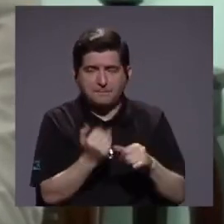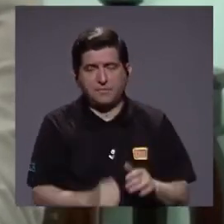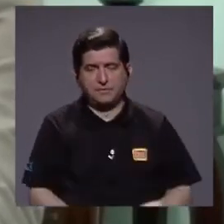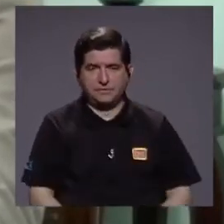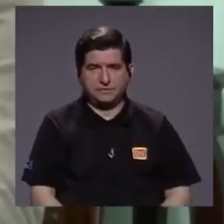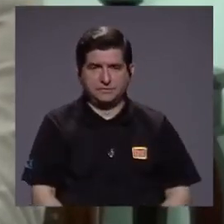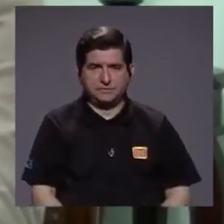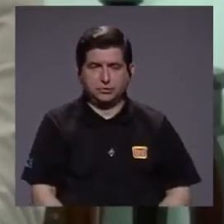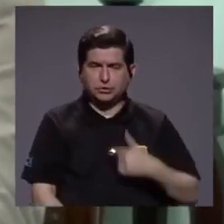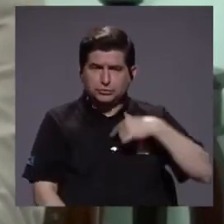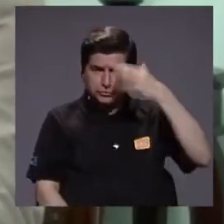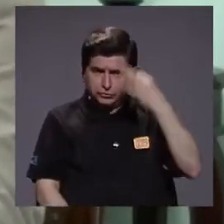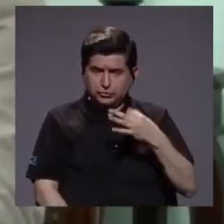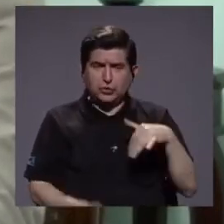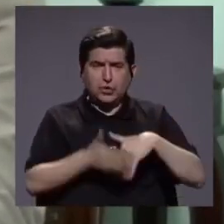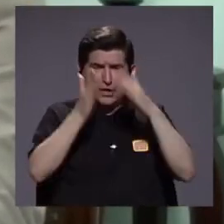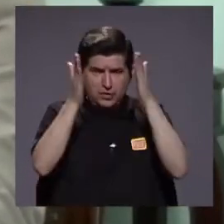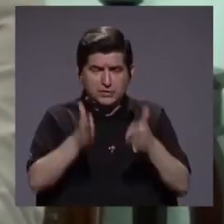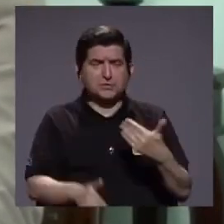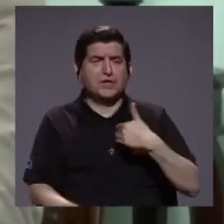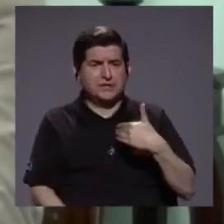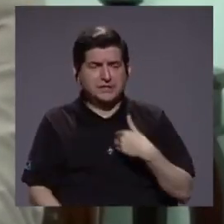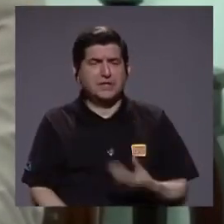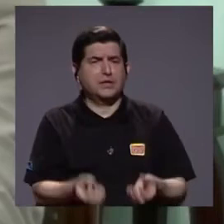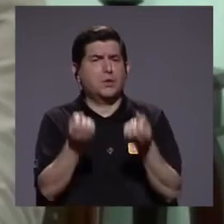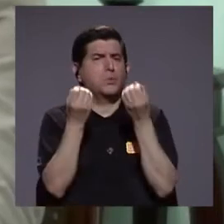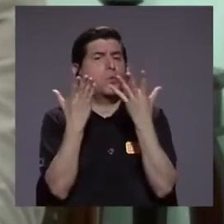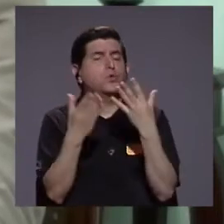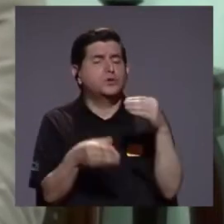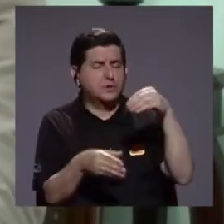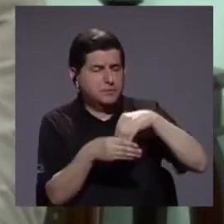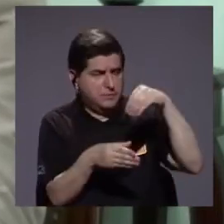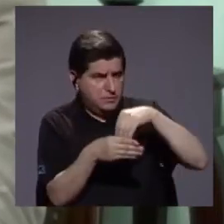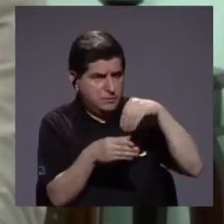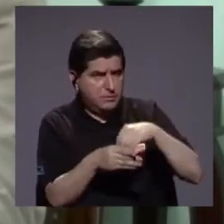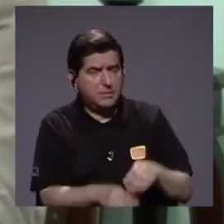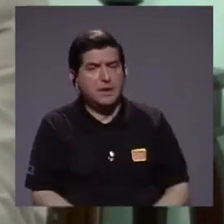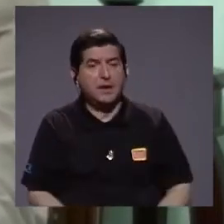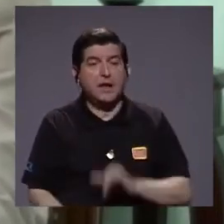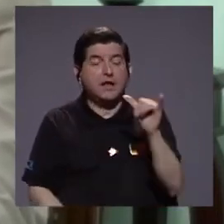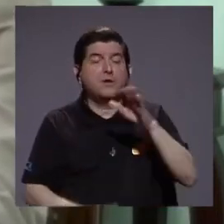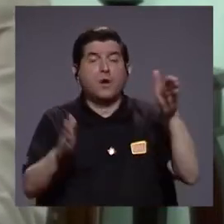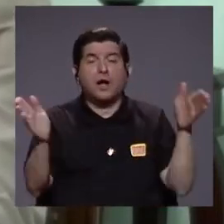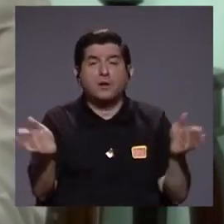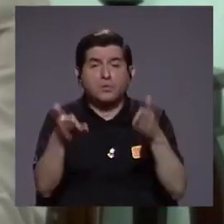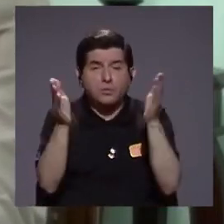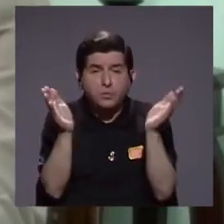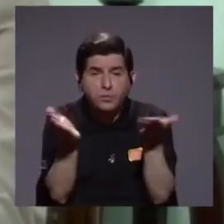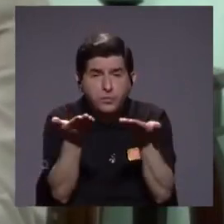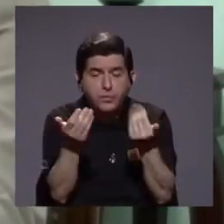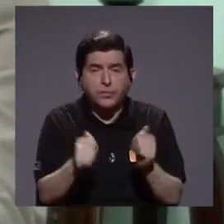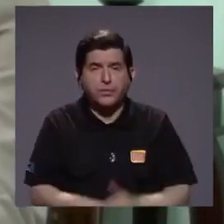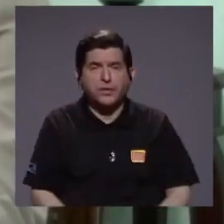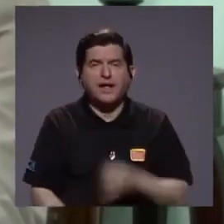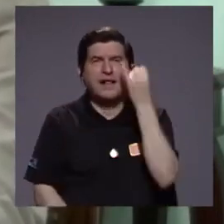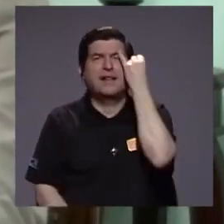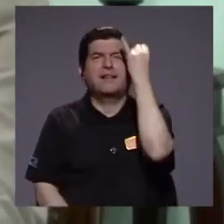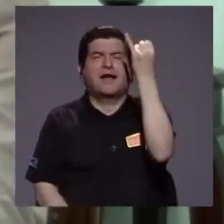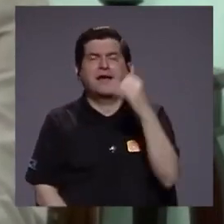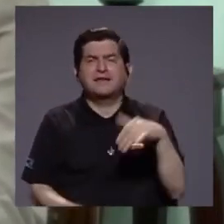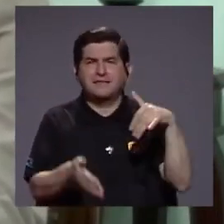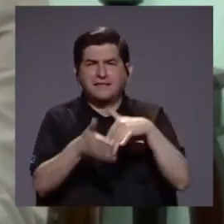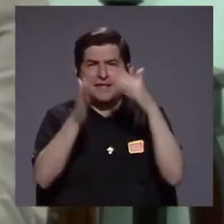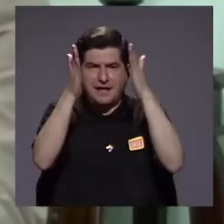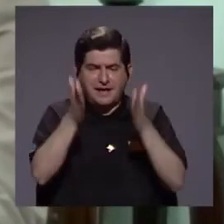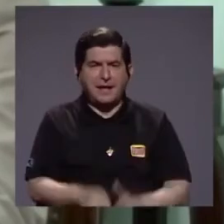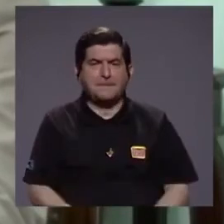investigación. Me parece que los y las estudiantes tienen mucho que aportar. Ahora, incentivar también las iniciativas